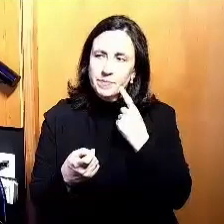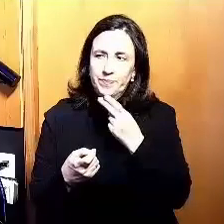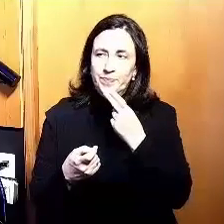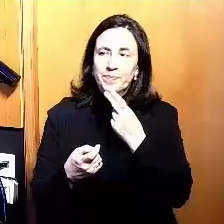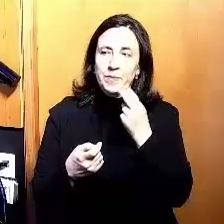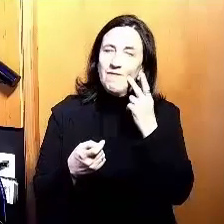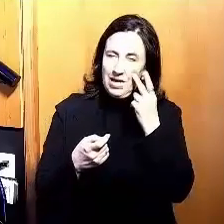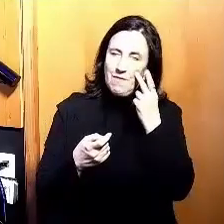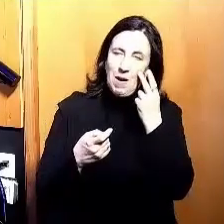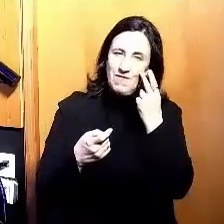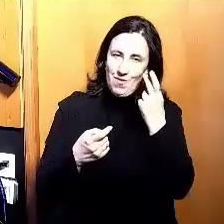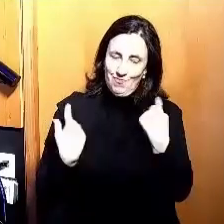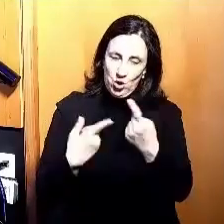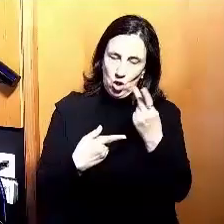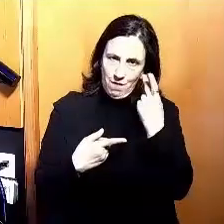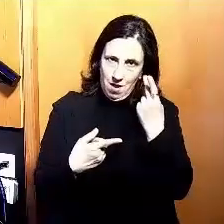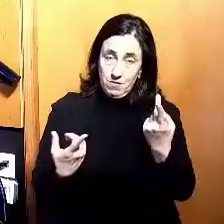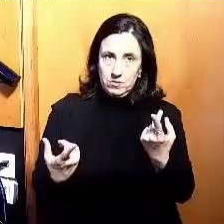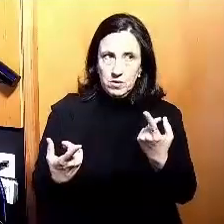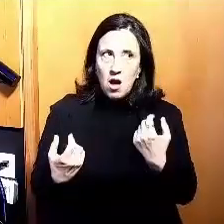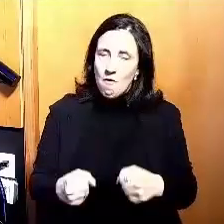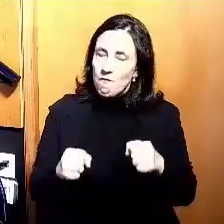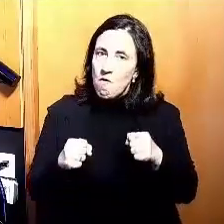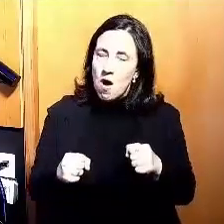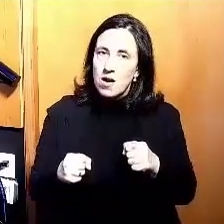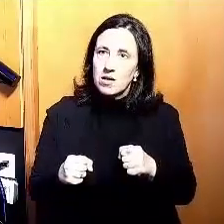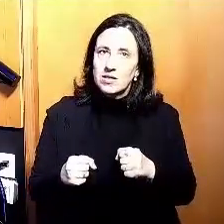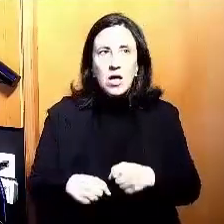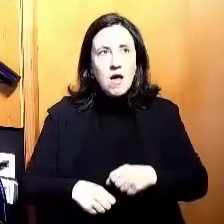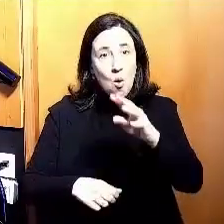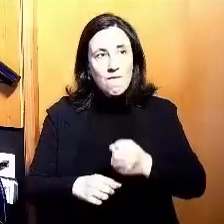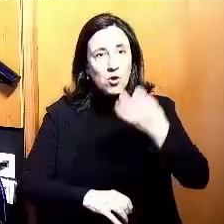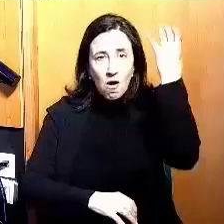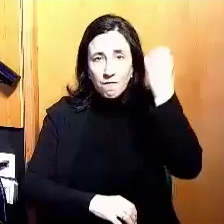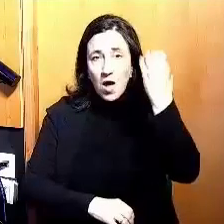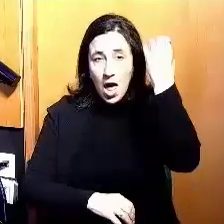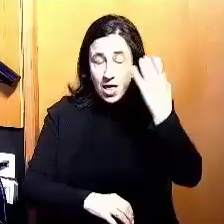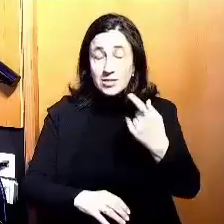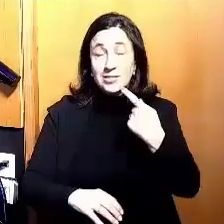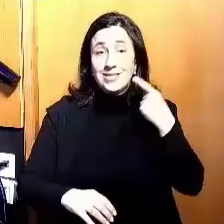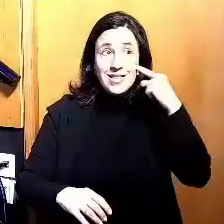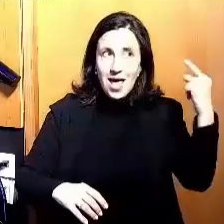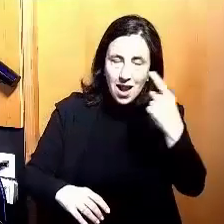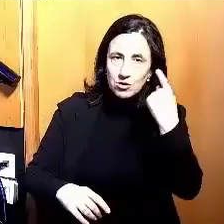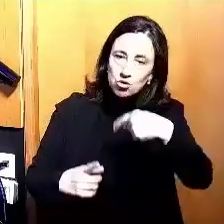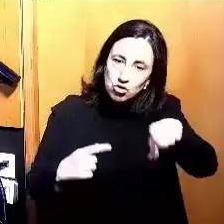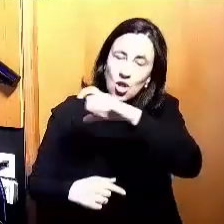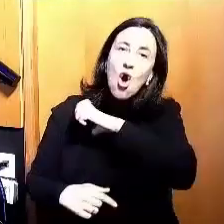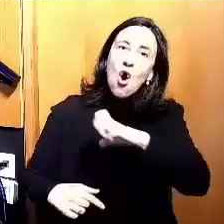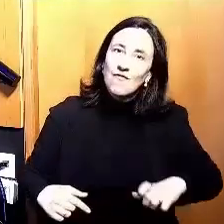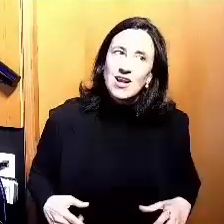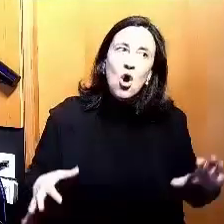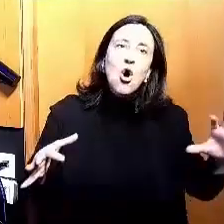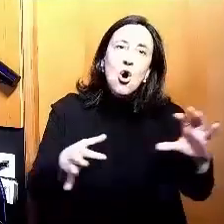empezar a hacer advocacy muy, muy fuerte en foros internacionales en los cuales los gobiernos terminan teniendo compromisos a